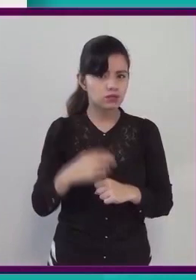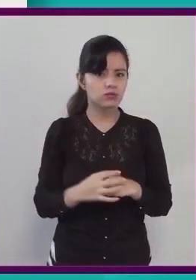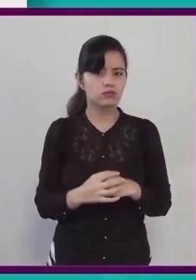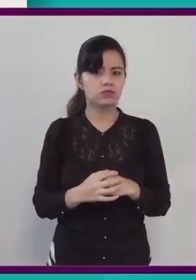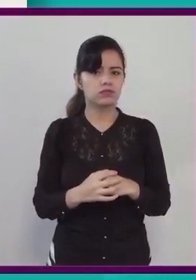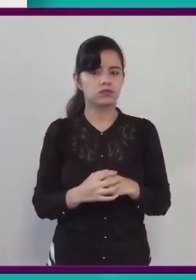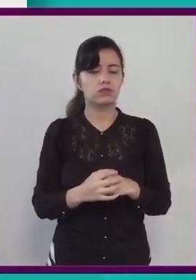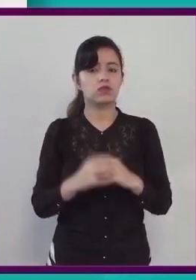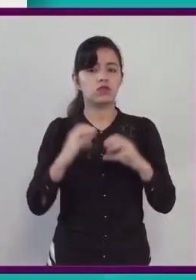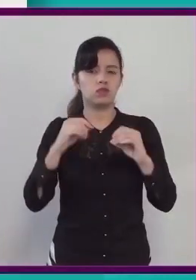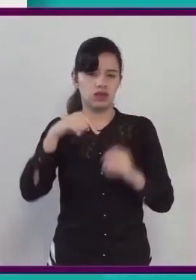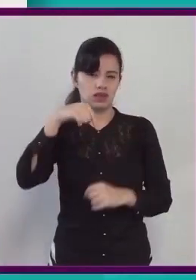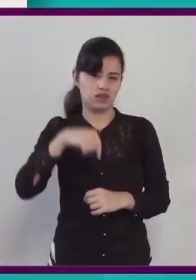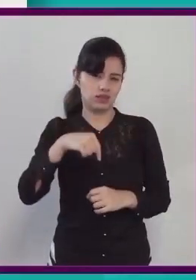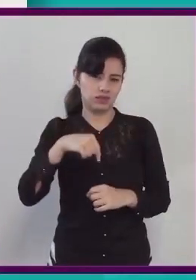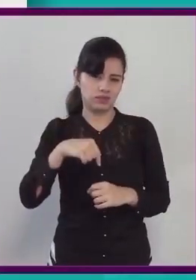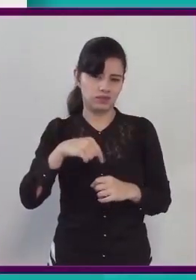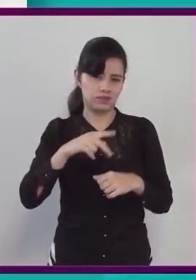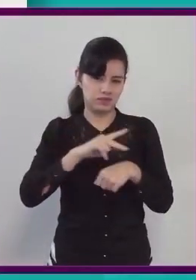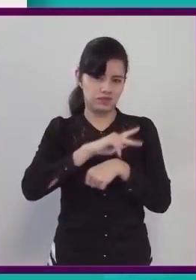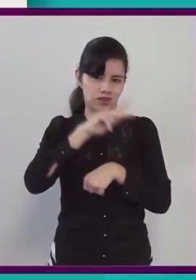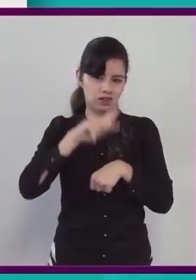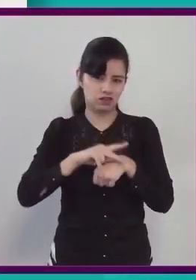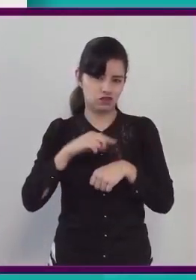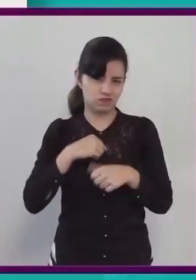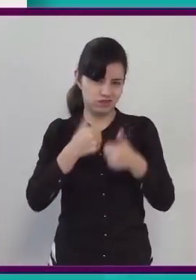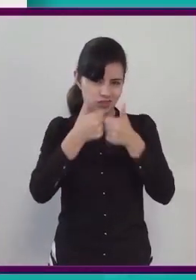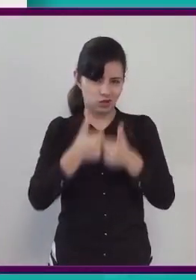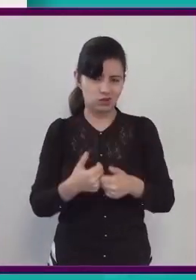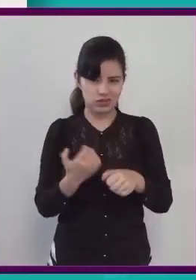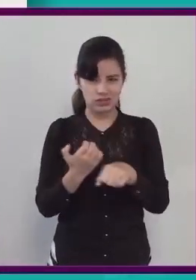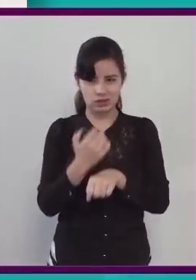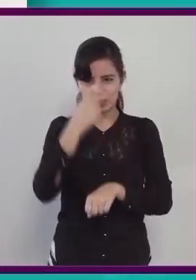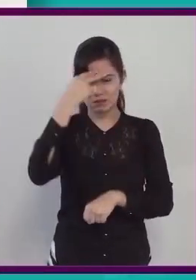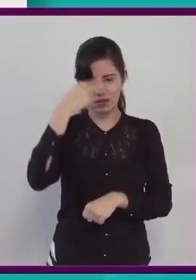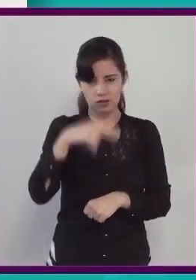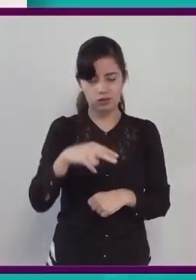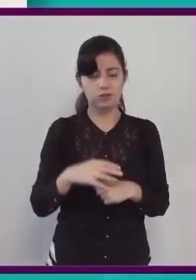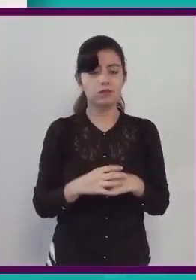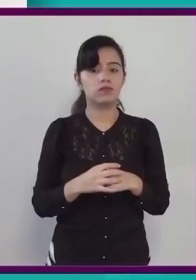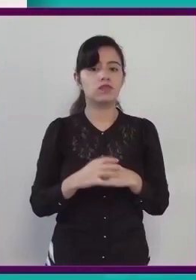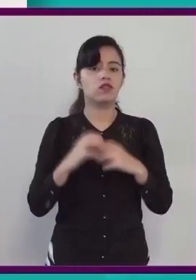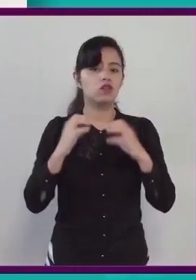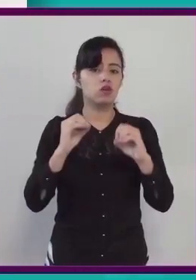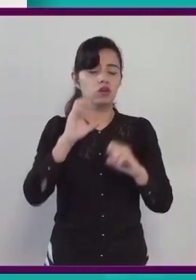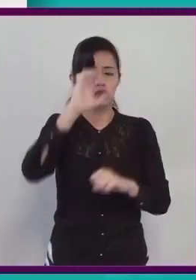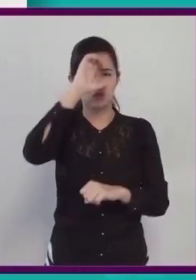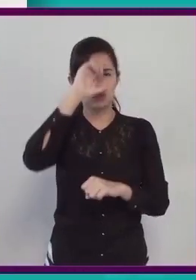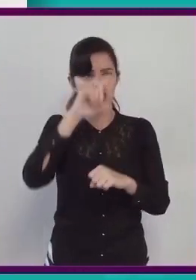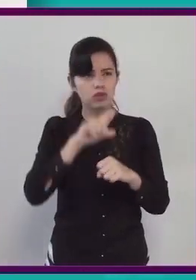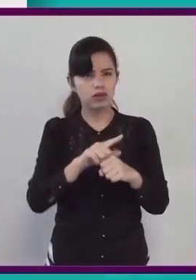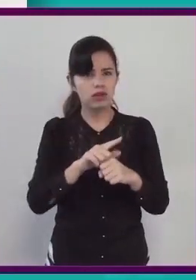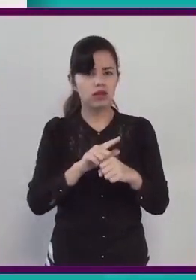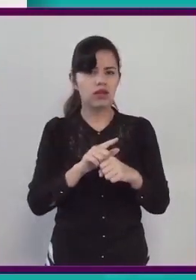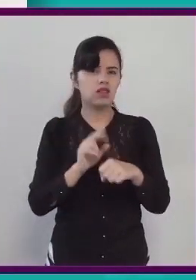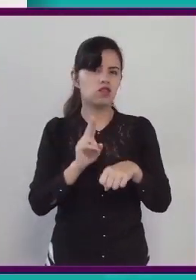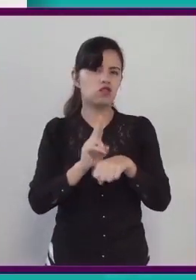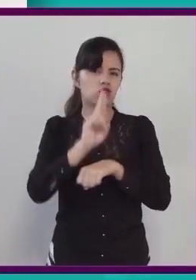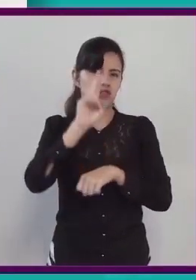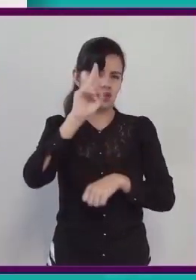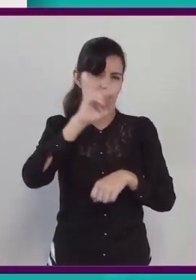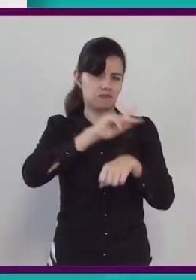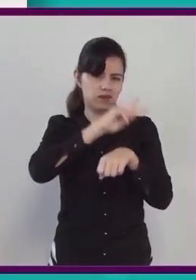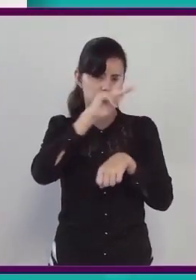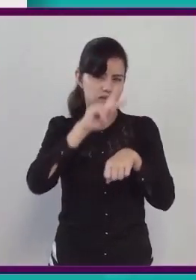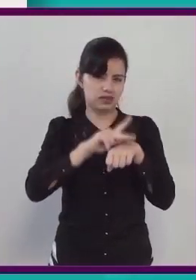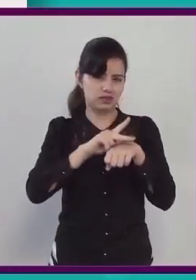las culturas que habitan Yucatán, con las que habitan Oaxaca o Veracruz o aquí el centro del país